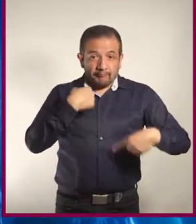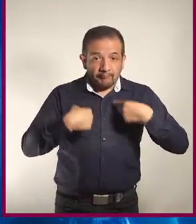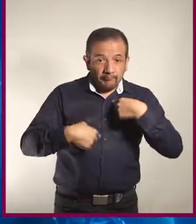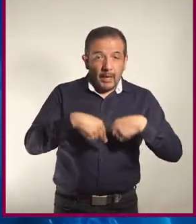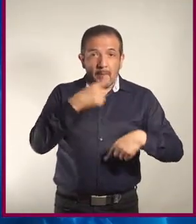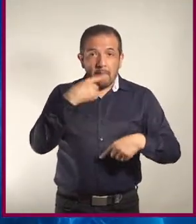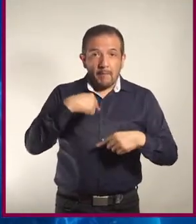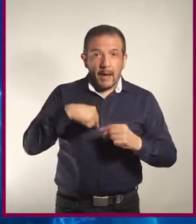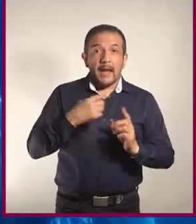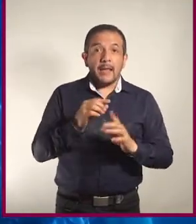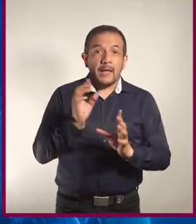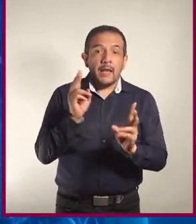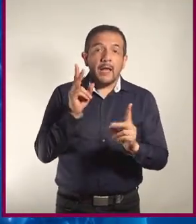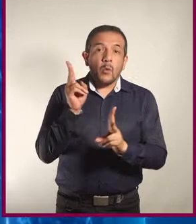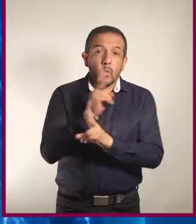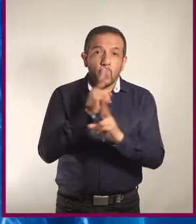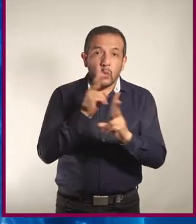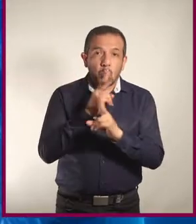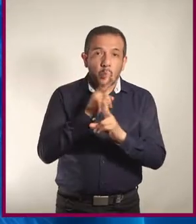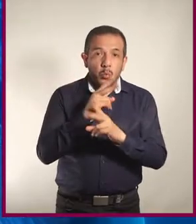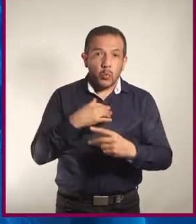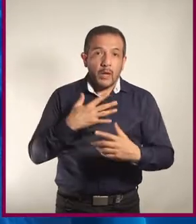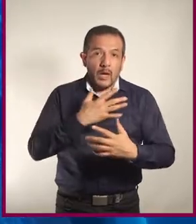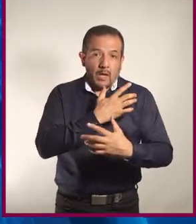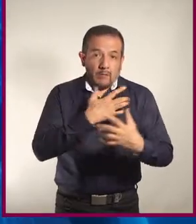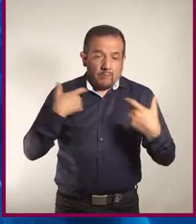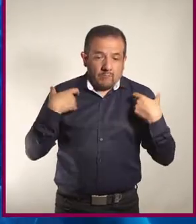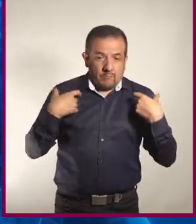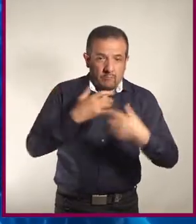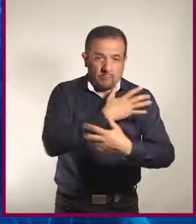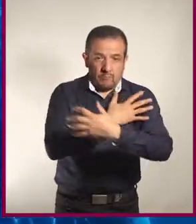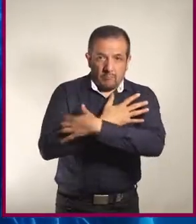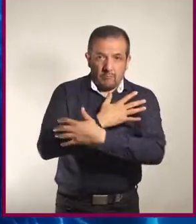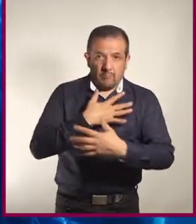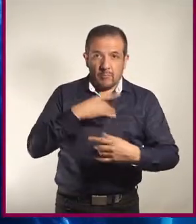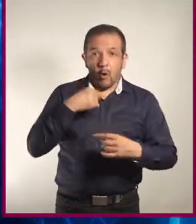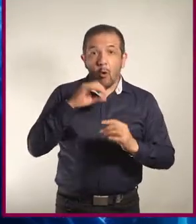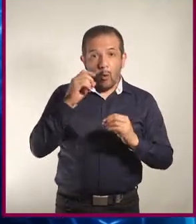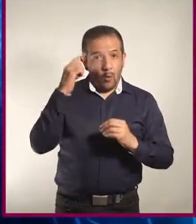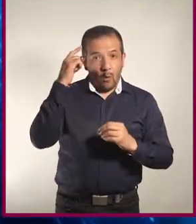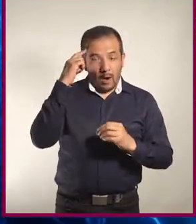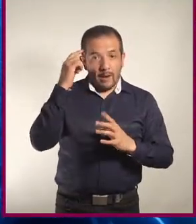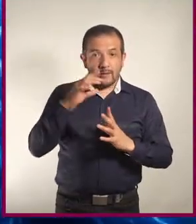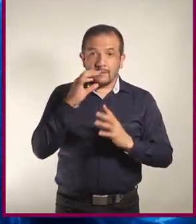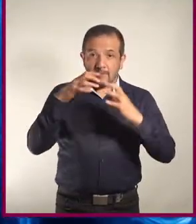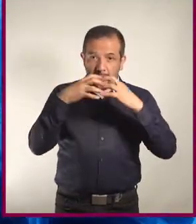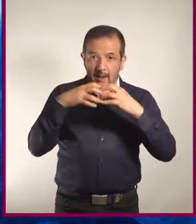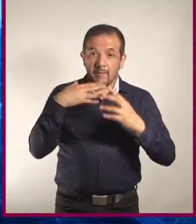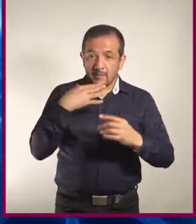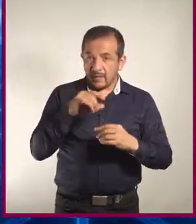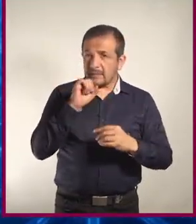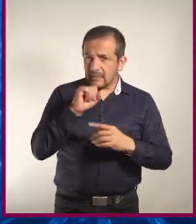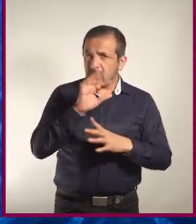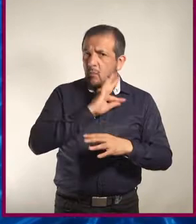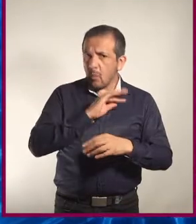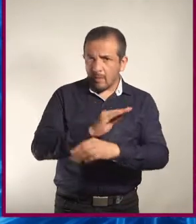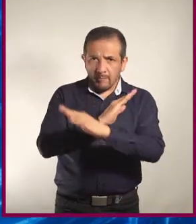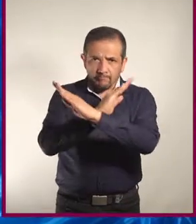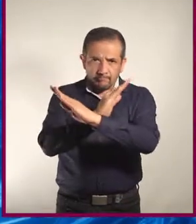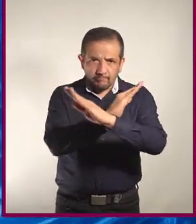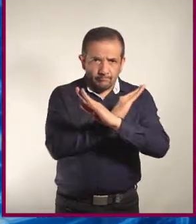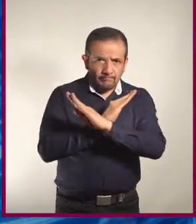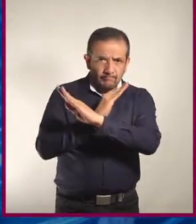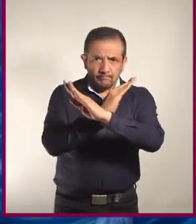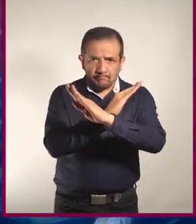que llegue oxígeno a nuestro cerebro y músculos. Una proteína puede ser un anticuerpo. Sí, los que se activan